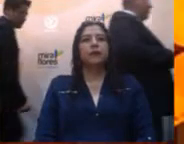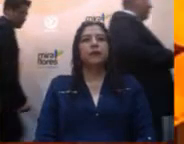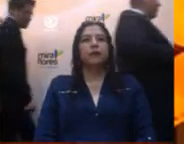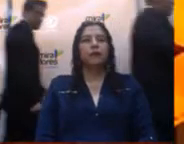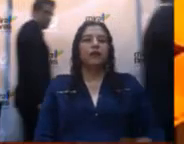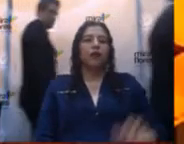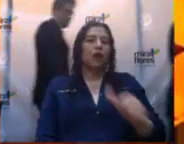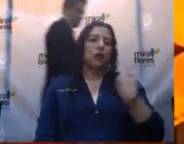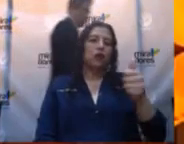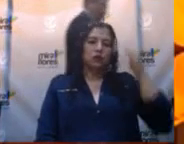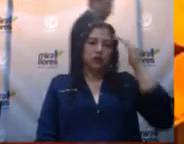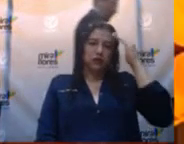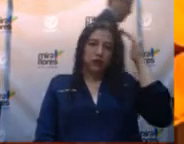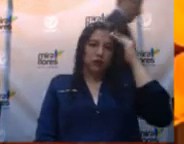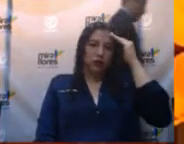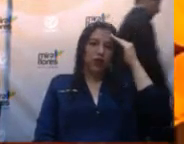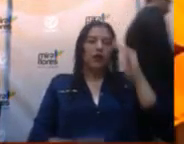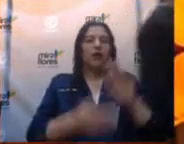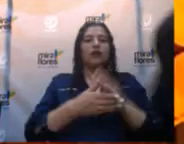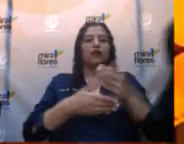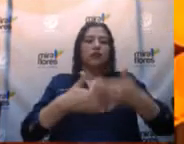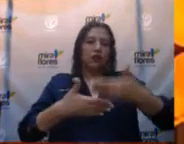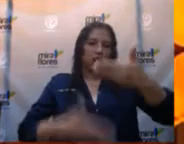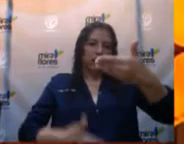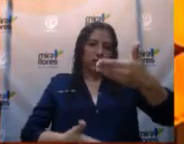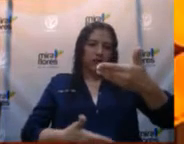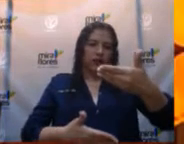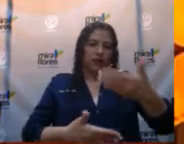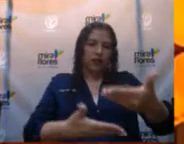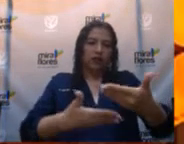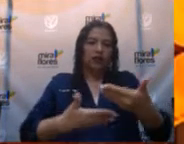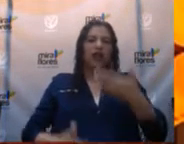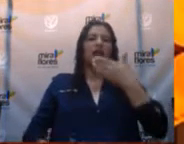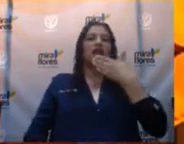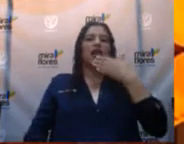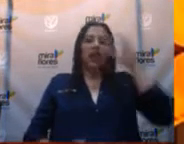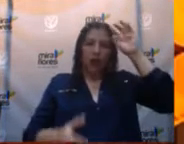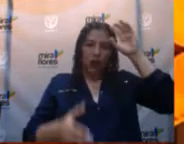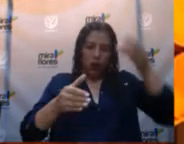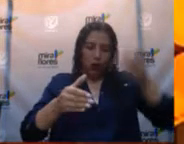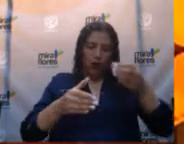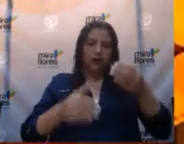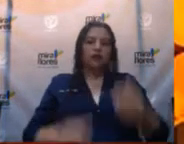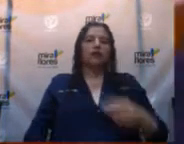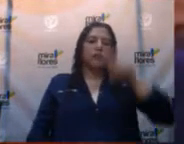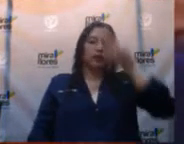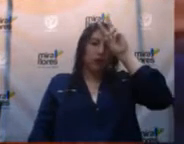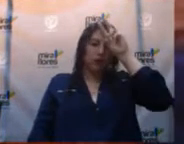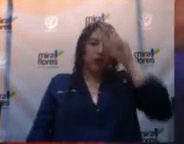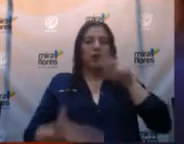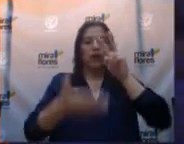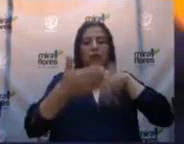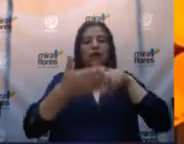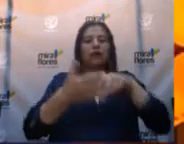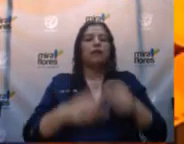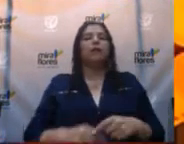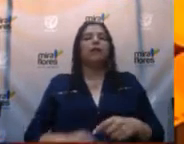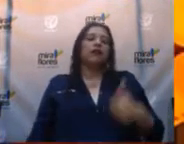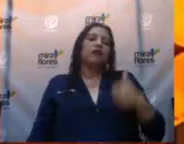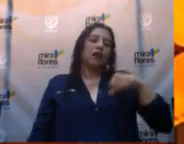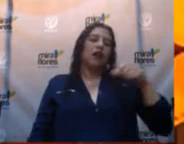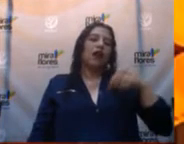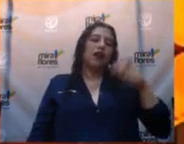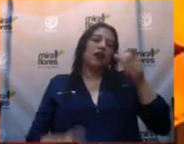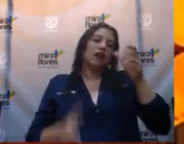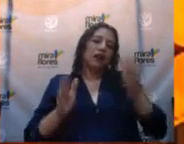El otro saludo, señor alcalde, es el oficio remitido por el Congreso de la República, el mismo que voy a dar lectura. Señor Jorge Muñoz Wells, alcalde de